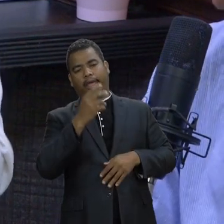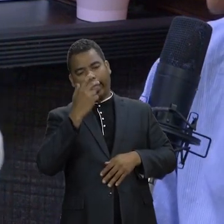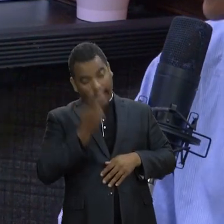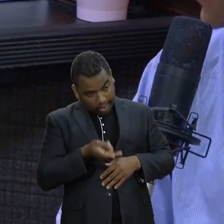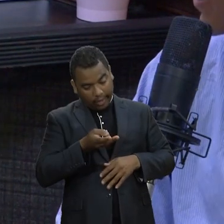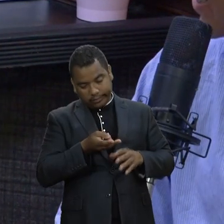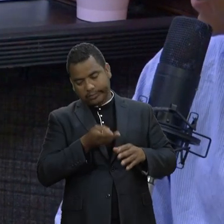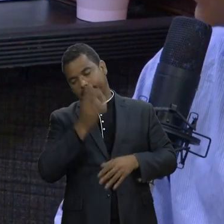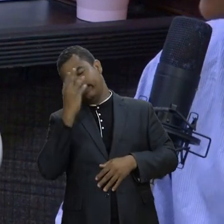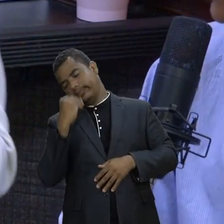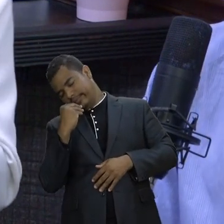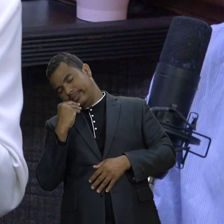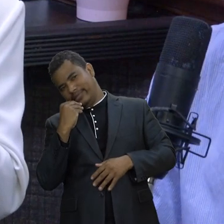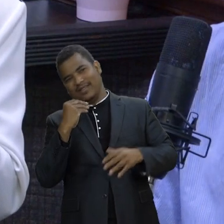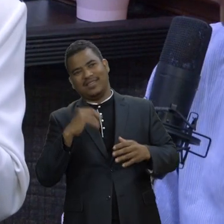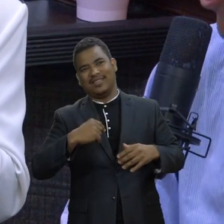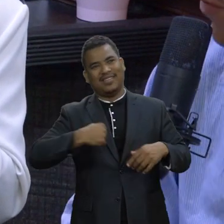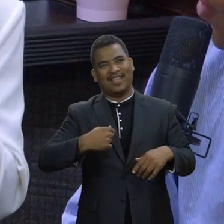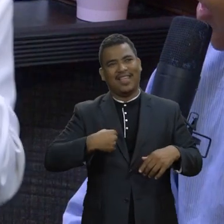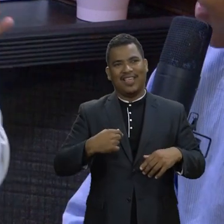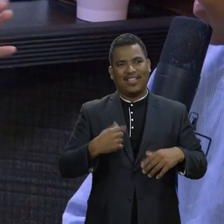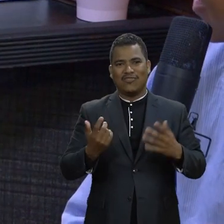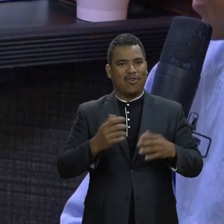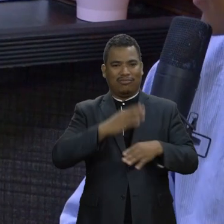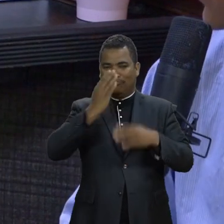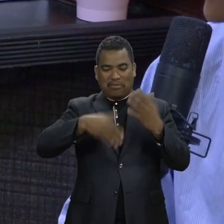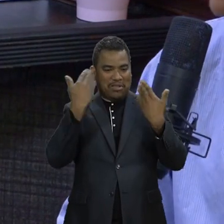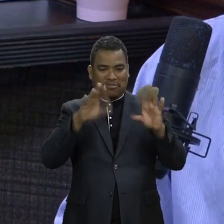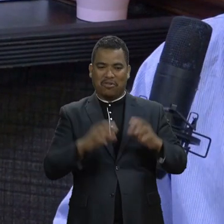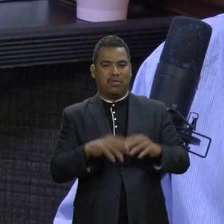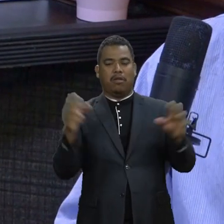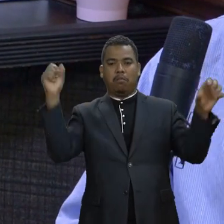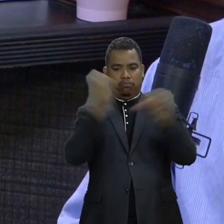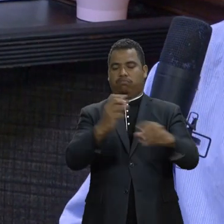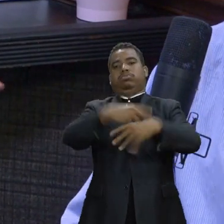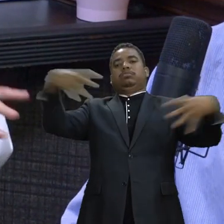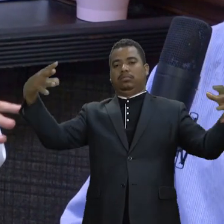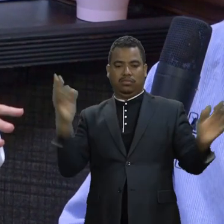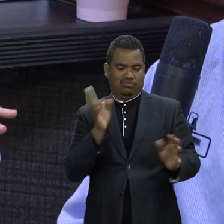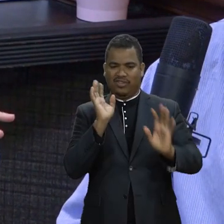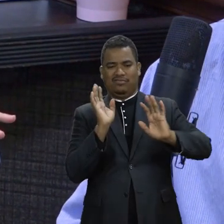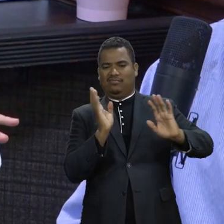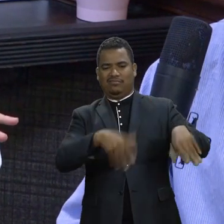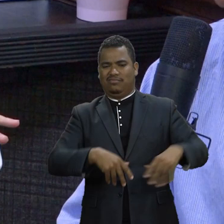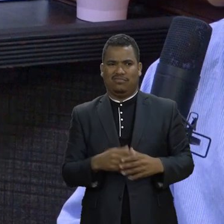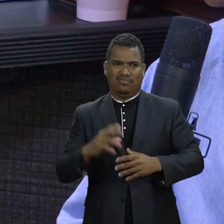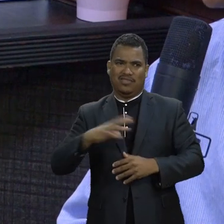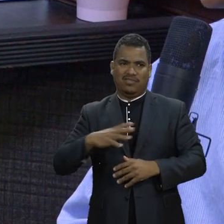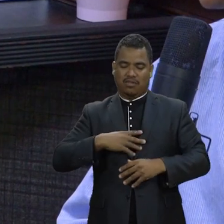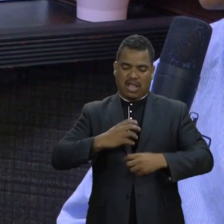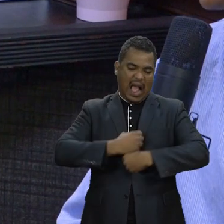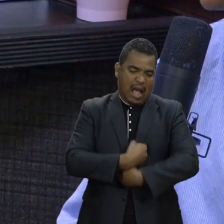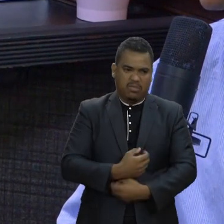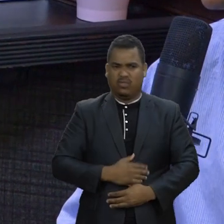horas. Tengo un hambre. No sabía cómo había acabado eso con la bomba atómica. No, muy triste. Dejando, vamos a ir a comer porque